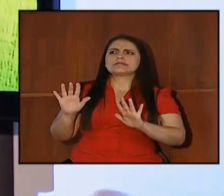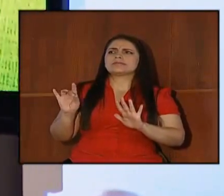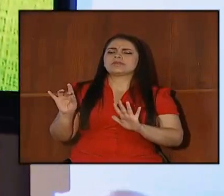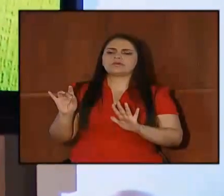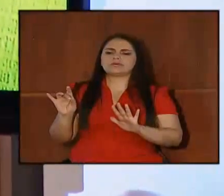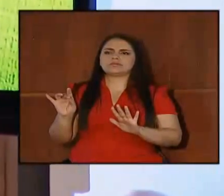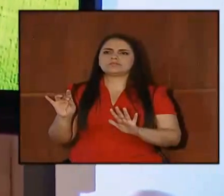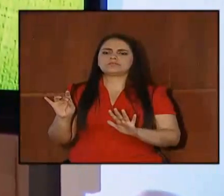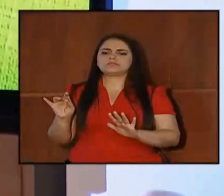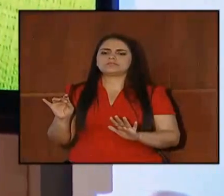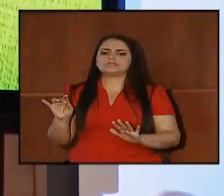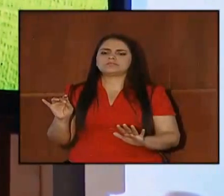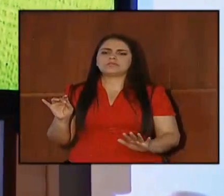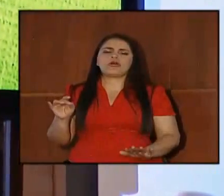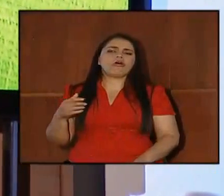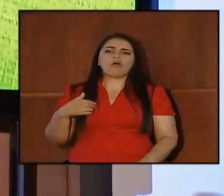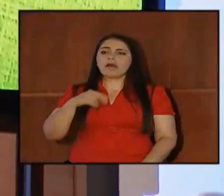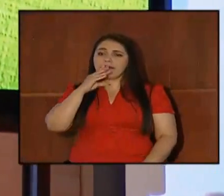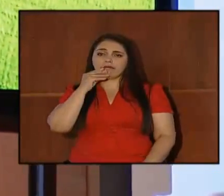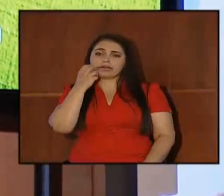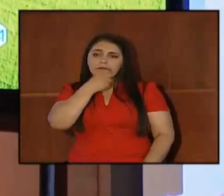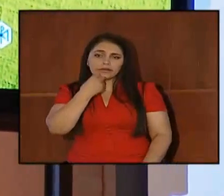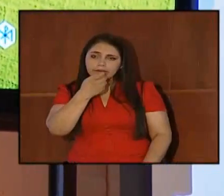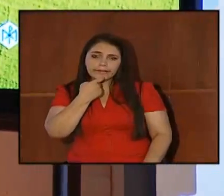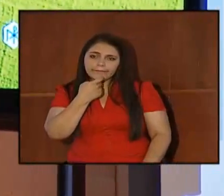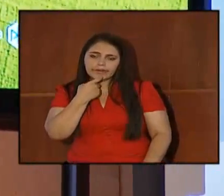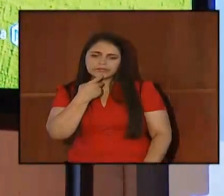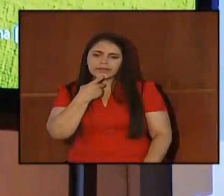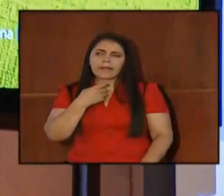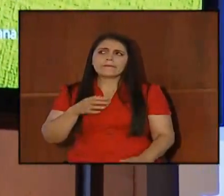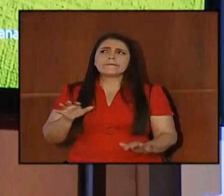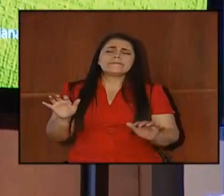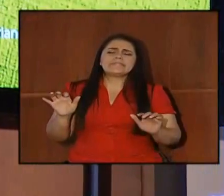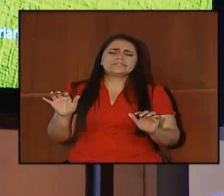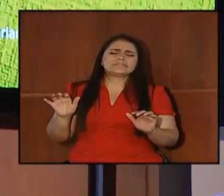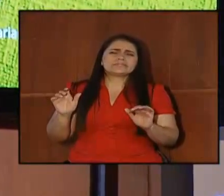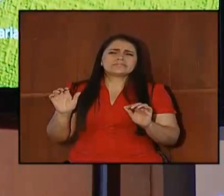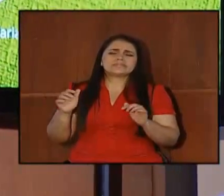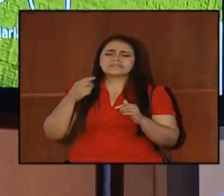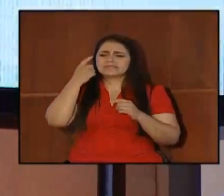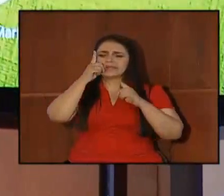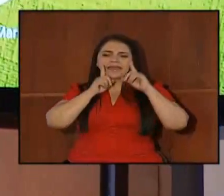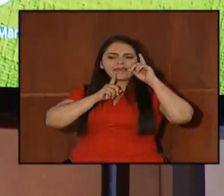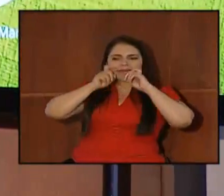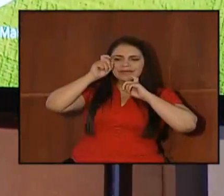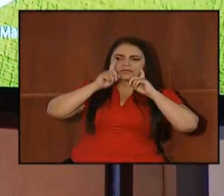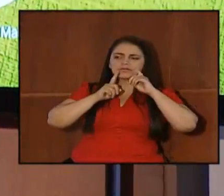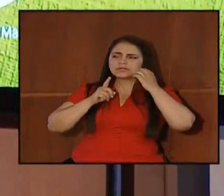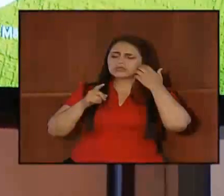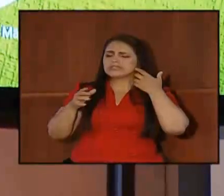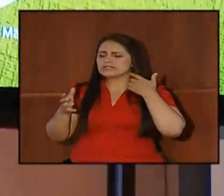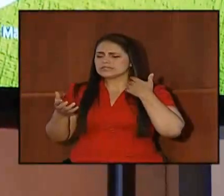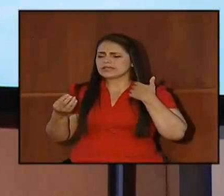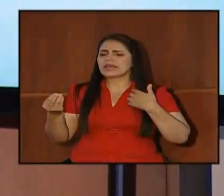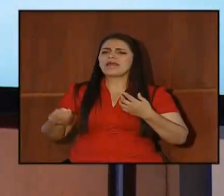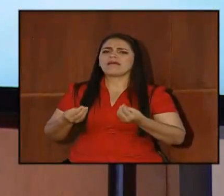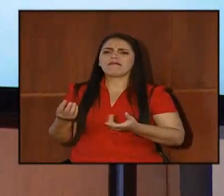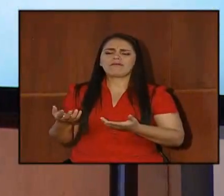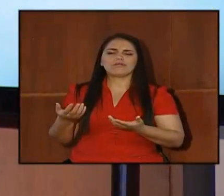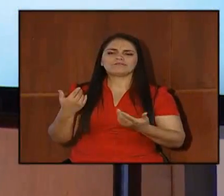tiene que hablar, hace un gesto de dolor. Entonces uno queda como, lo muevo, no lo muevo, le duele, no le duele, ¿qué hago con